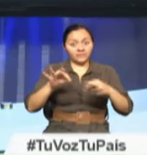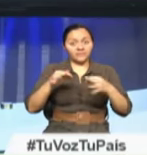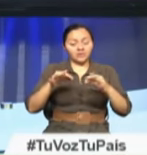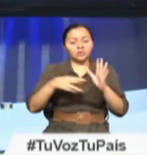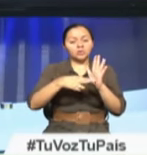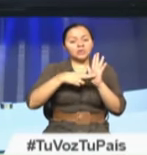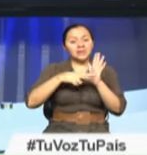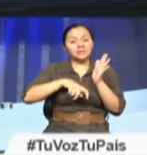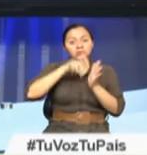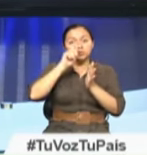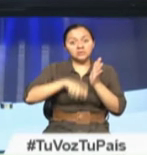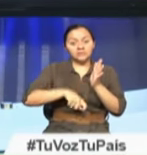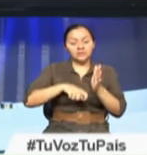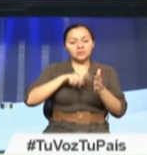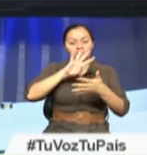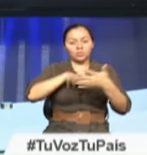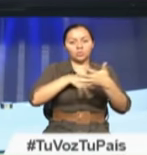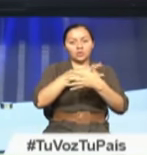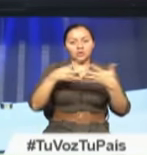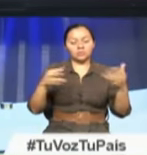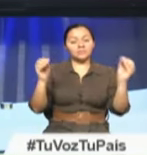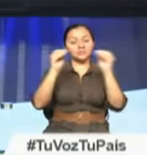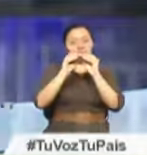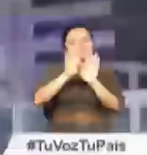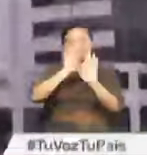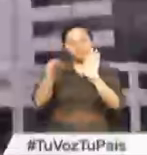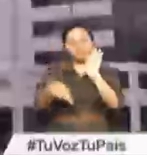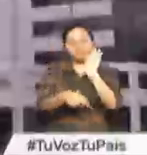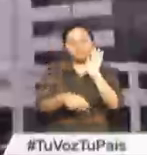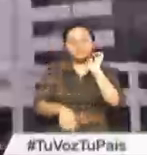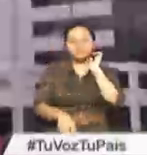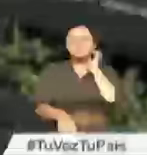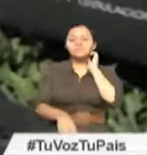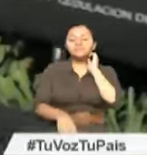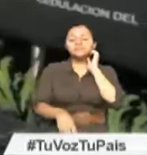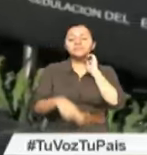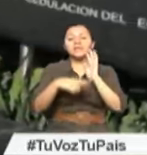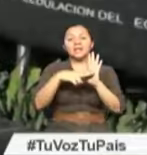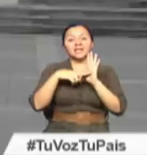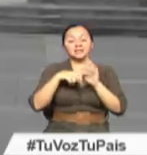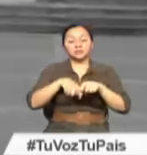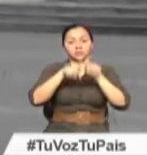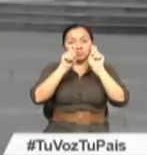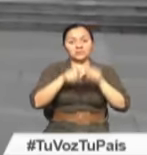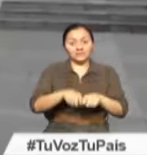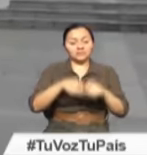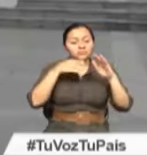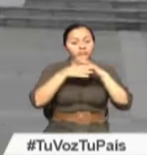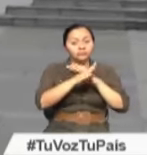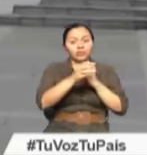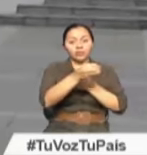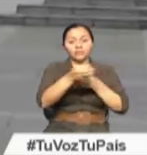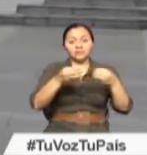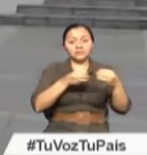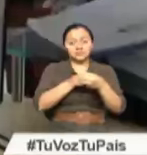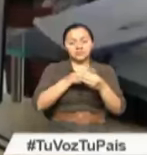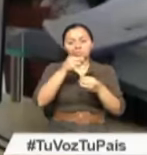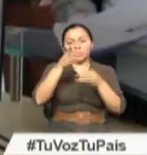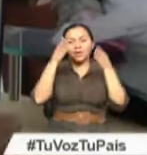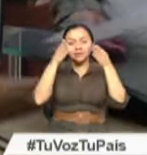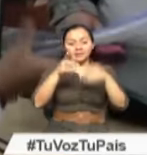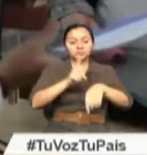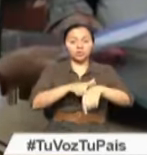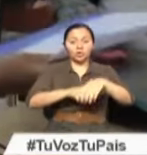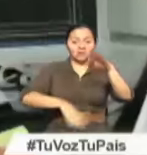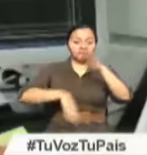Civil atenderá en horarios ampliados. El Registro Civil amplía sus horarios de atención con el propósito de aportar en